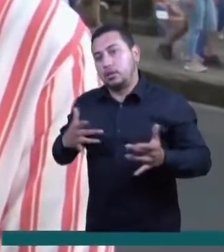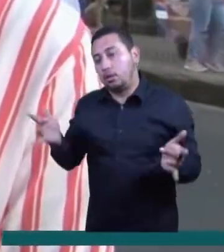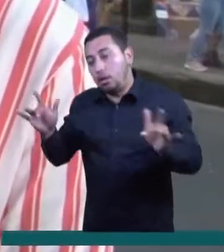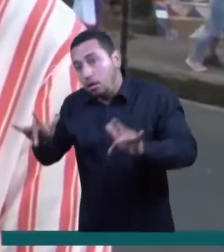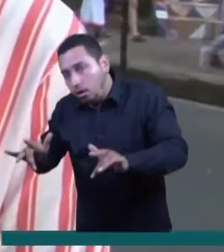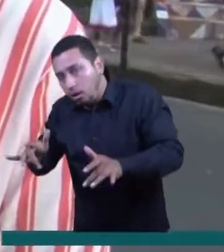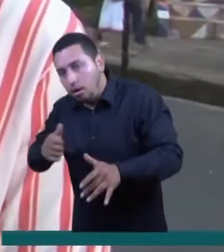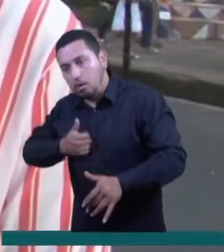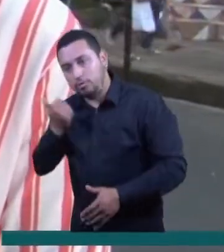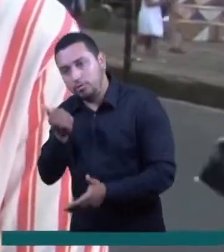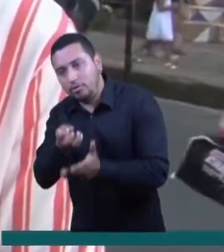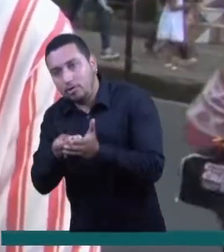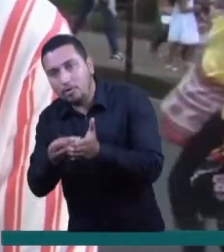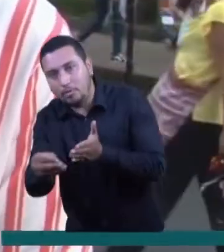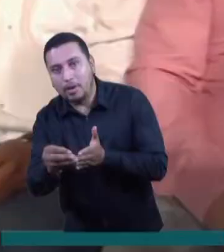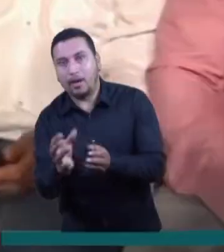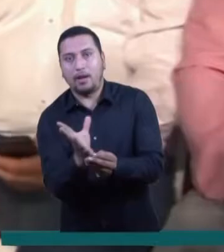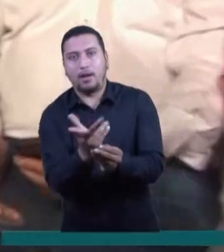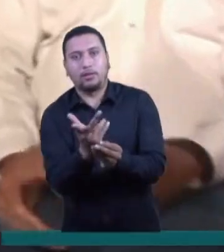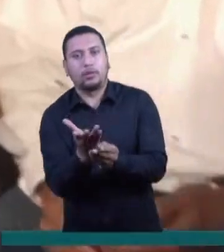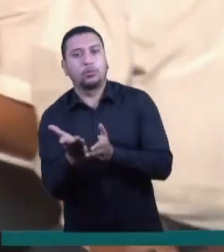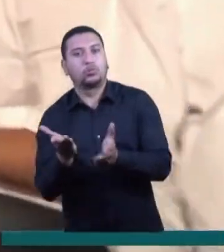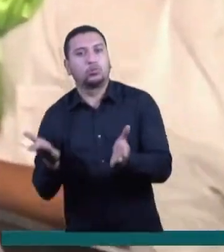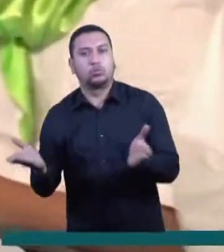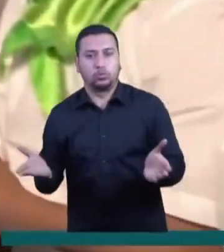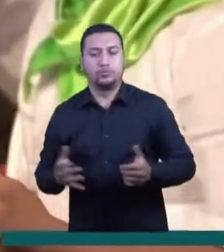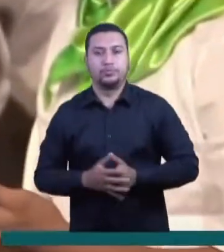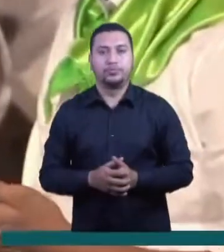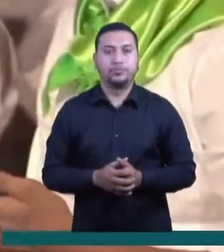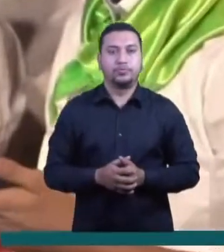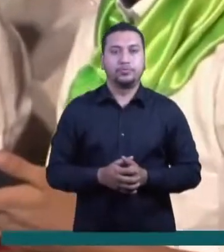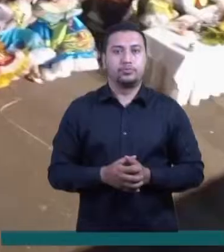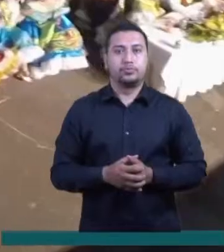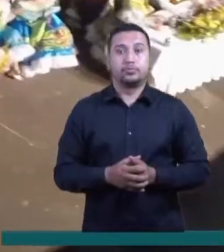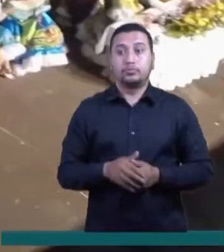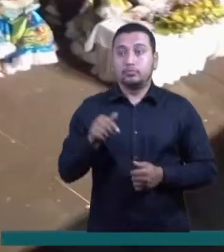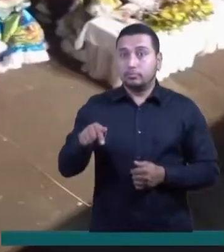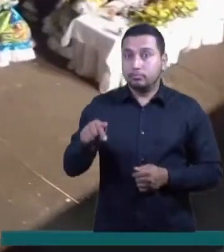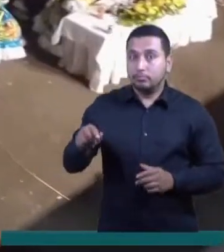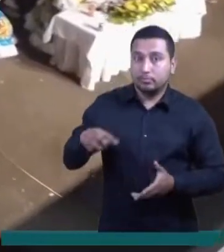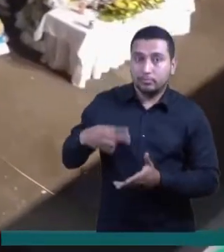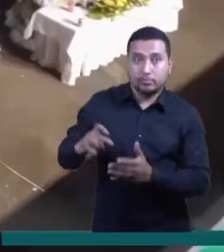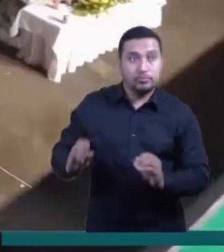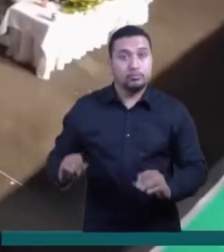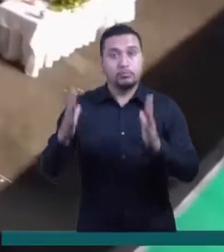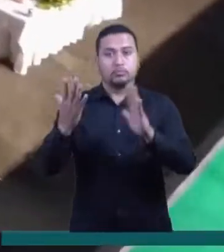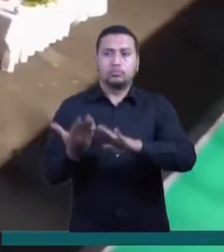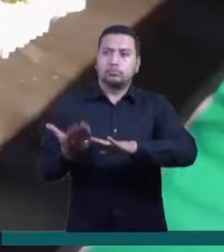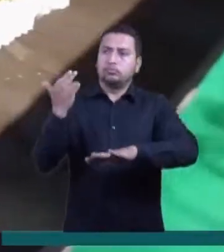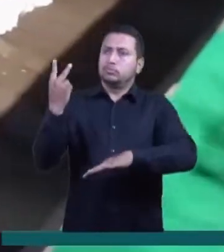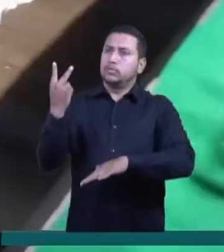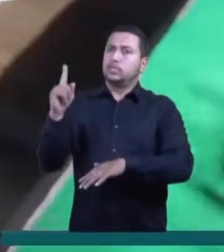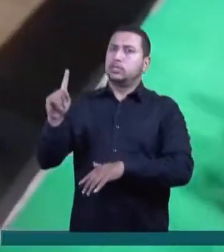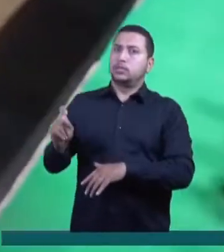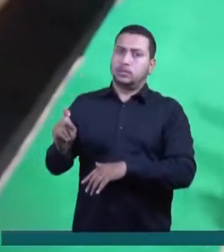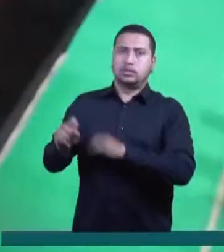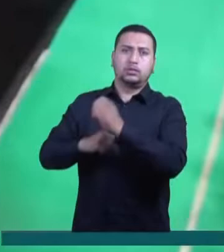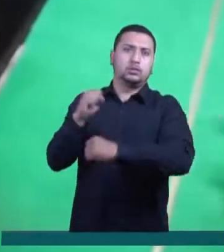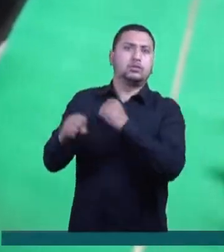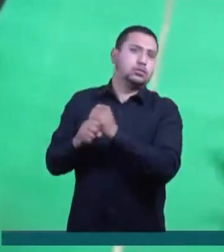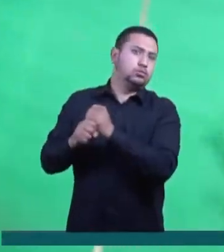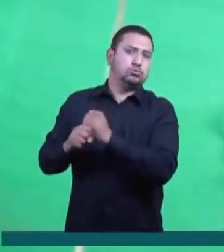y aprovechen a comprar nuestras artesanías. Uno de los principales motivos para la generación de esta fiesta creada hace 26 años